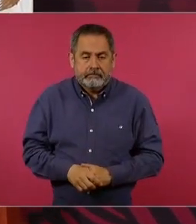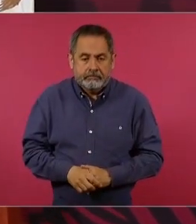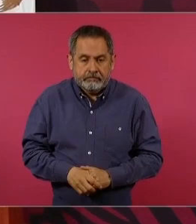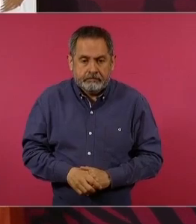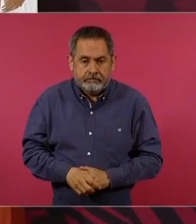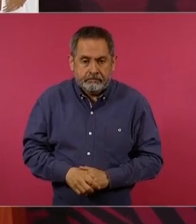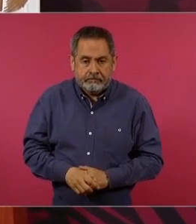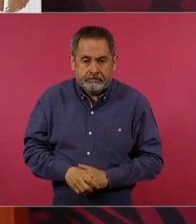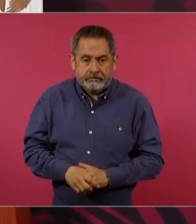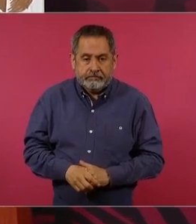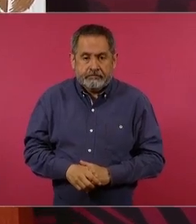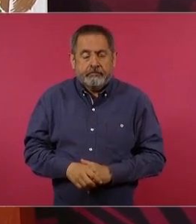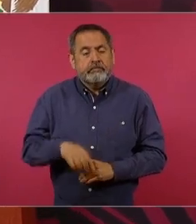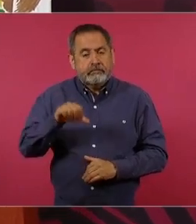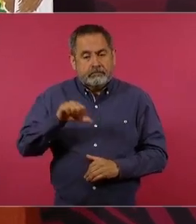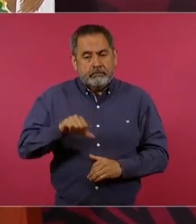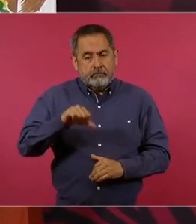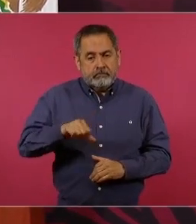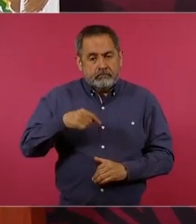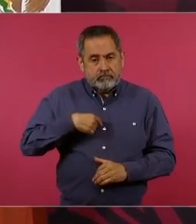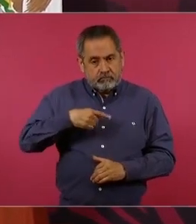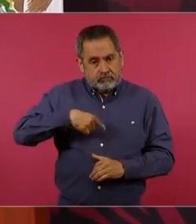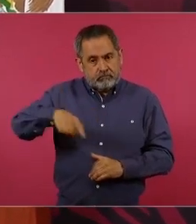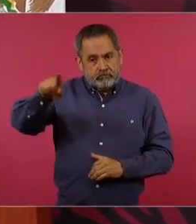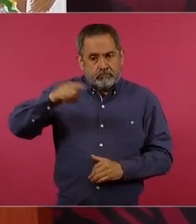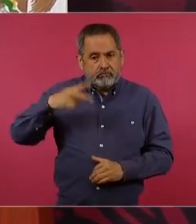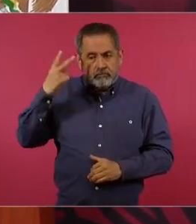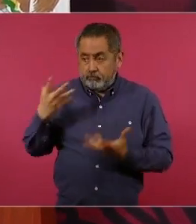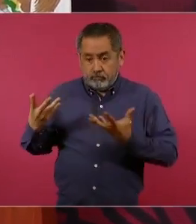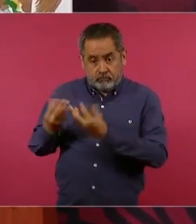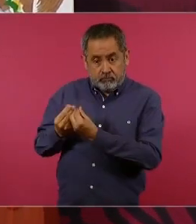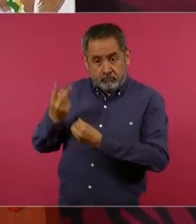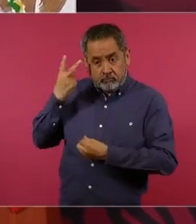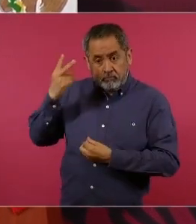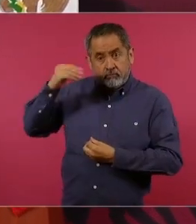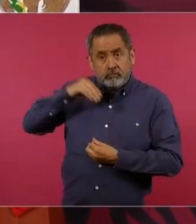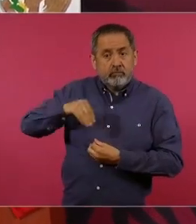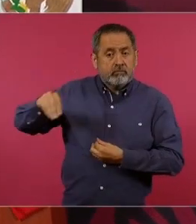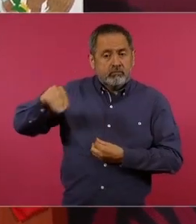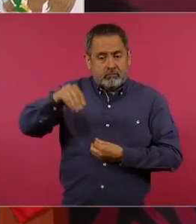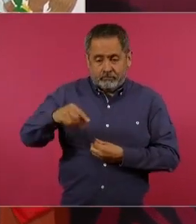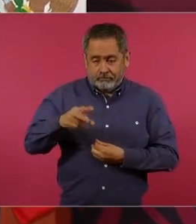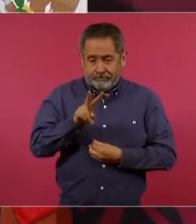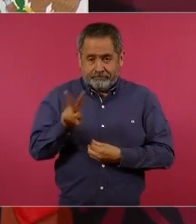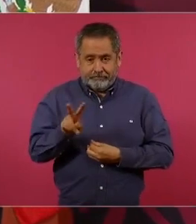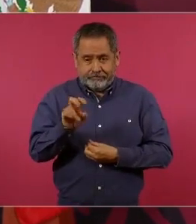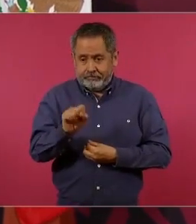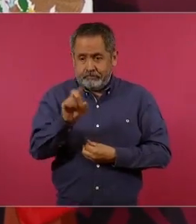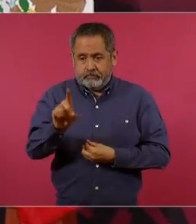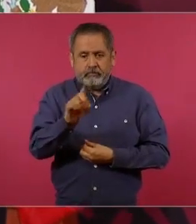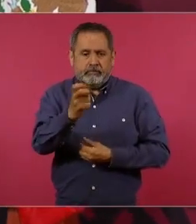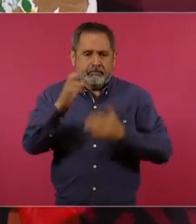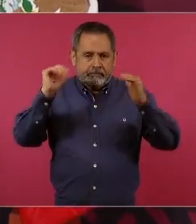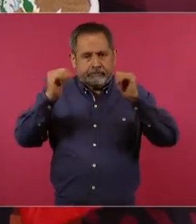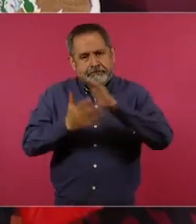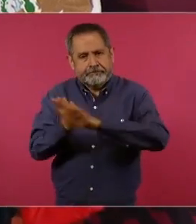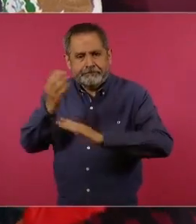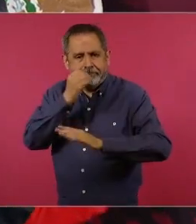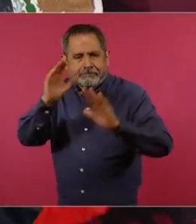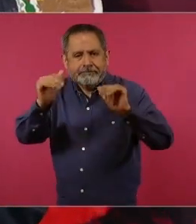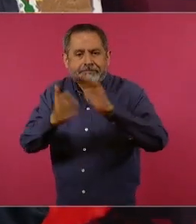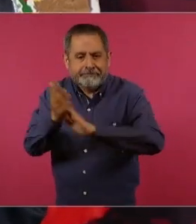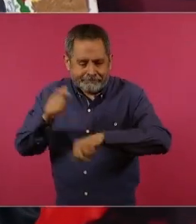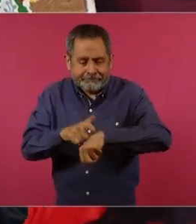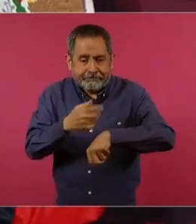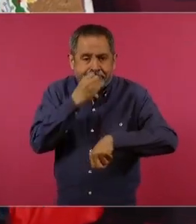Hoy, por decir, hoy vamos a ir a una gira juntos este fin de semana. Ya por eso me tengo que ir, vámonos ya, porque si